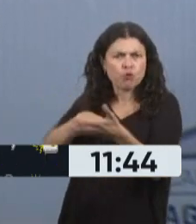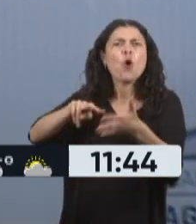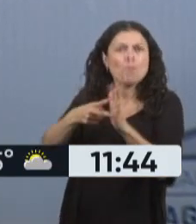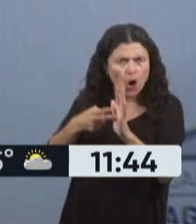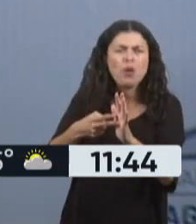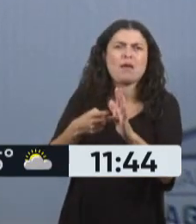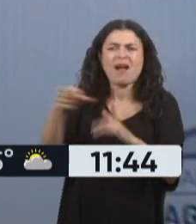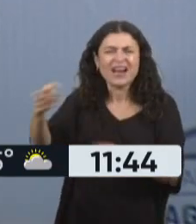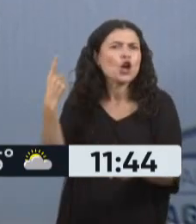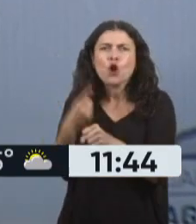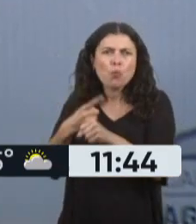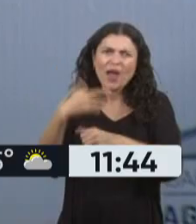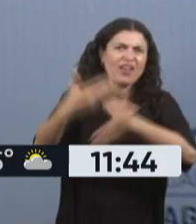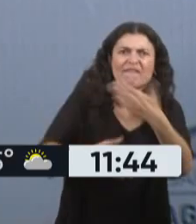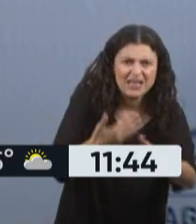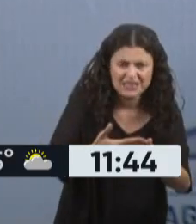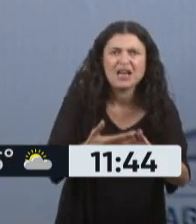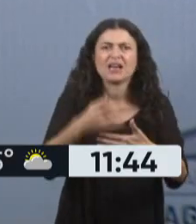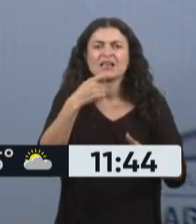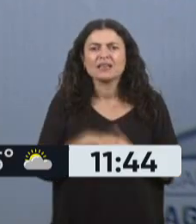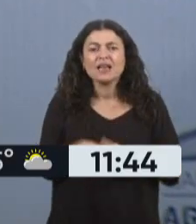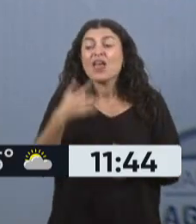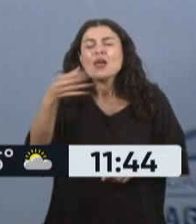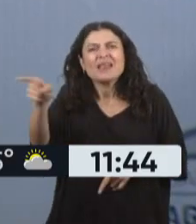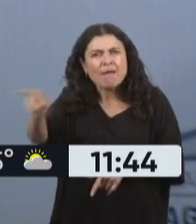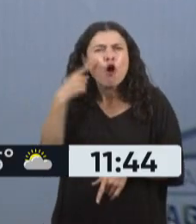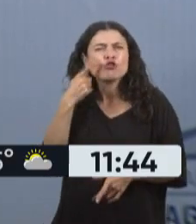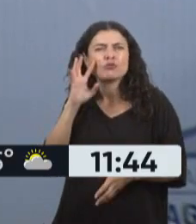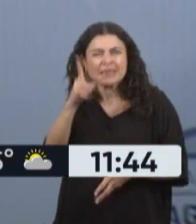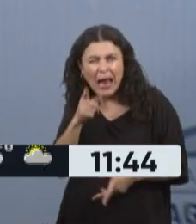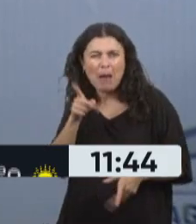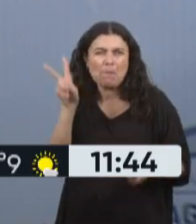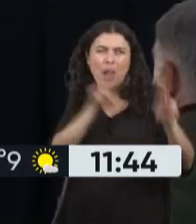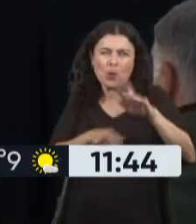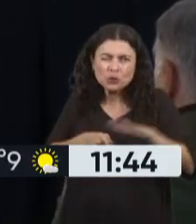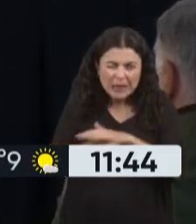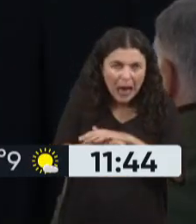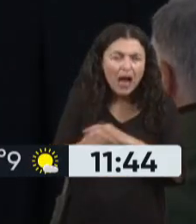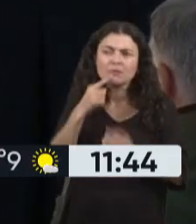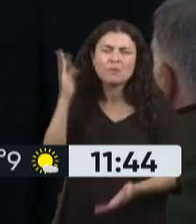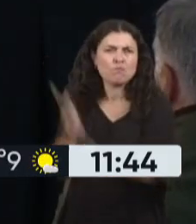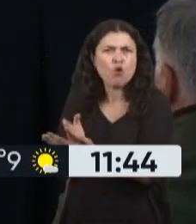actuar incorrectamente sea costoso, muy costoso, y el que las hace las paga.